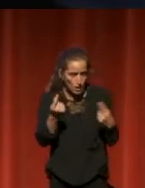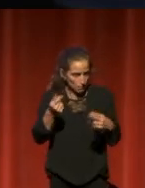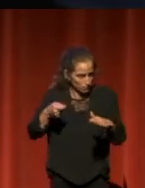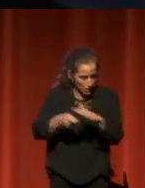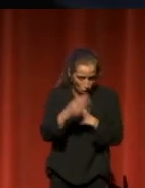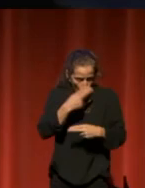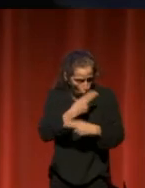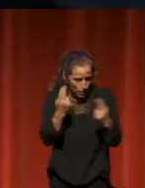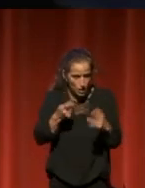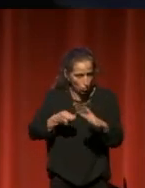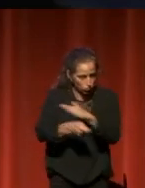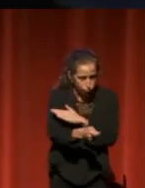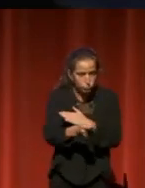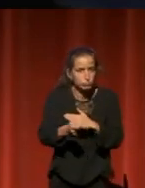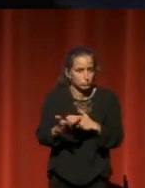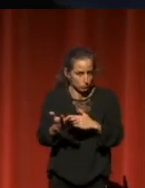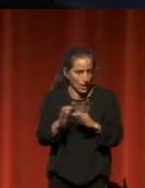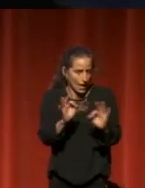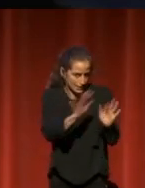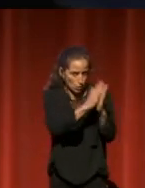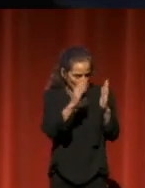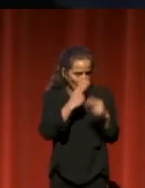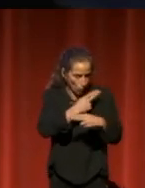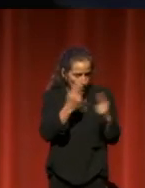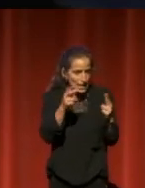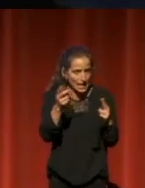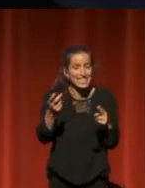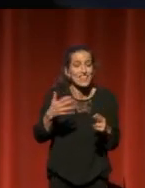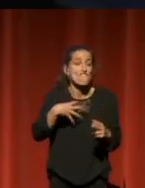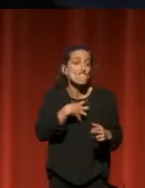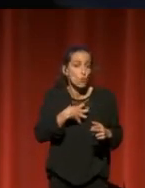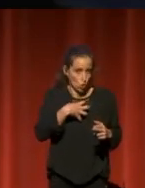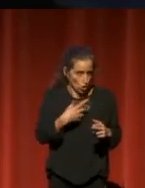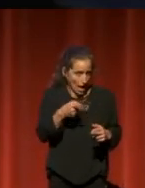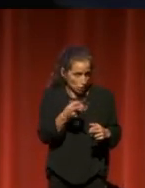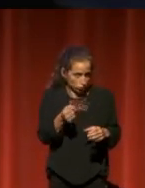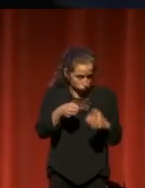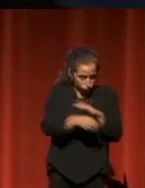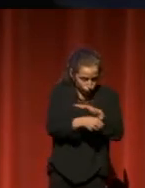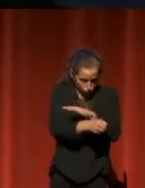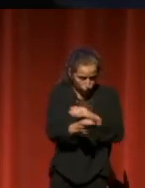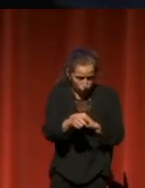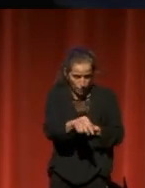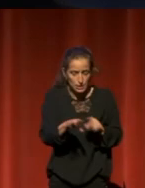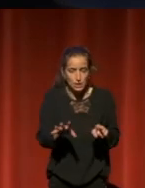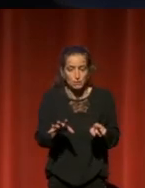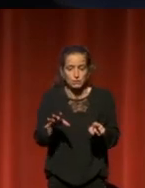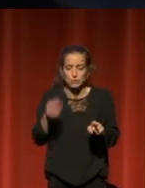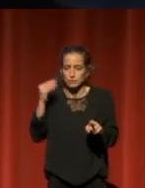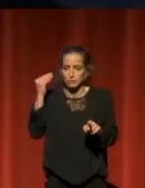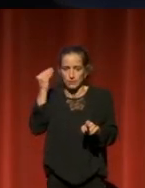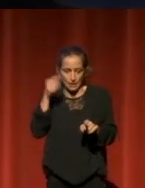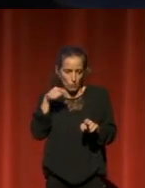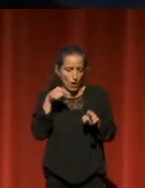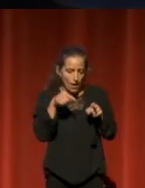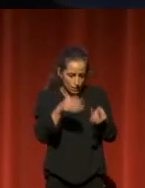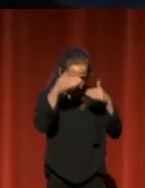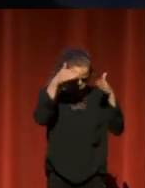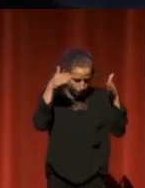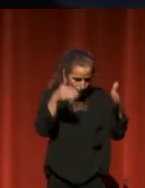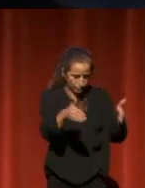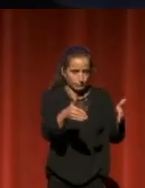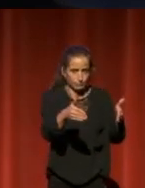público y dotadas con funcionarios. Y tal vez deberíamos tender también a eso, ¿no? A plantear